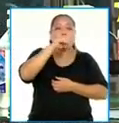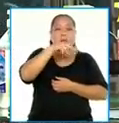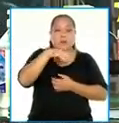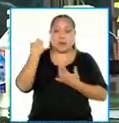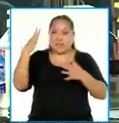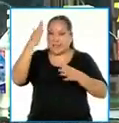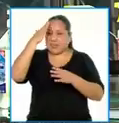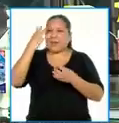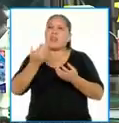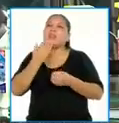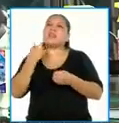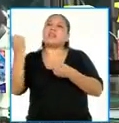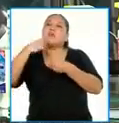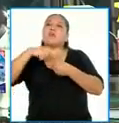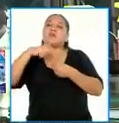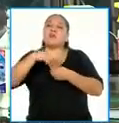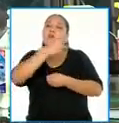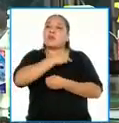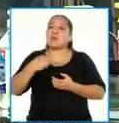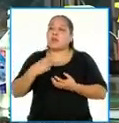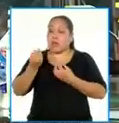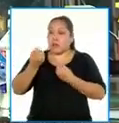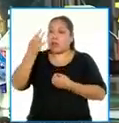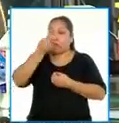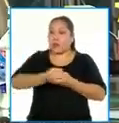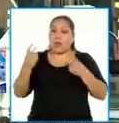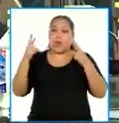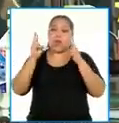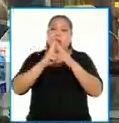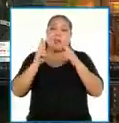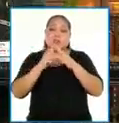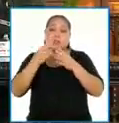magnitud de la participación del Ministerio de Relaciones Exteriores? Gracias.